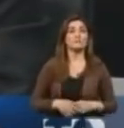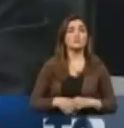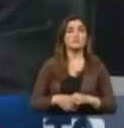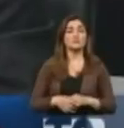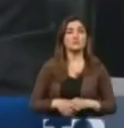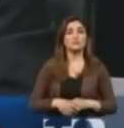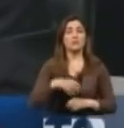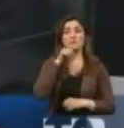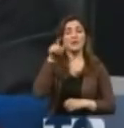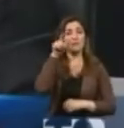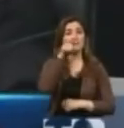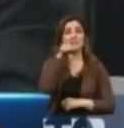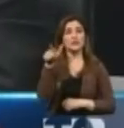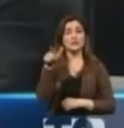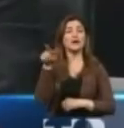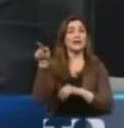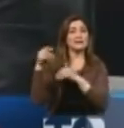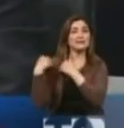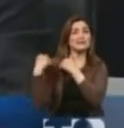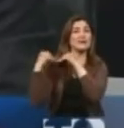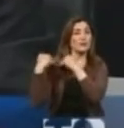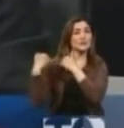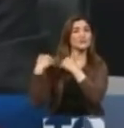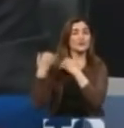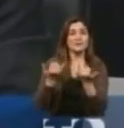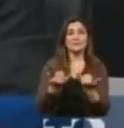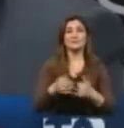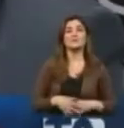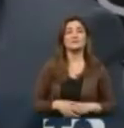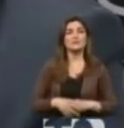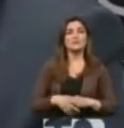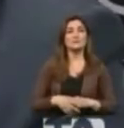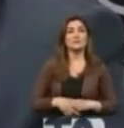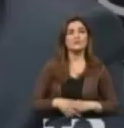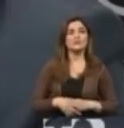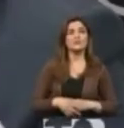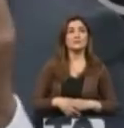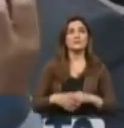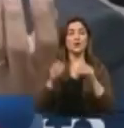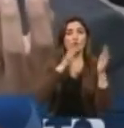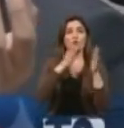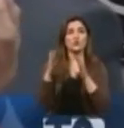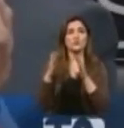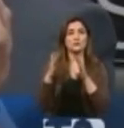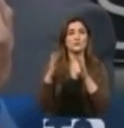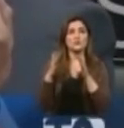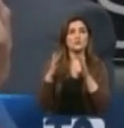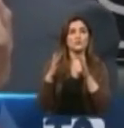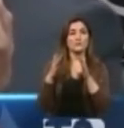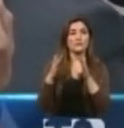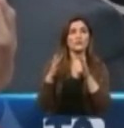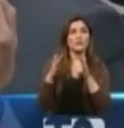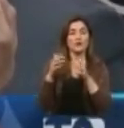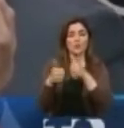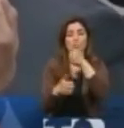falta del fiscal general titular, le corresponde asumir, está dentro de sus funciones. Si hay ausencia temporal o definitiva, tanto del titular como del